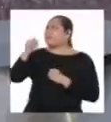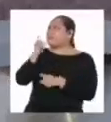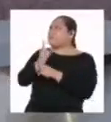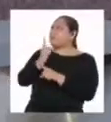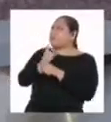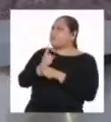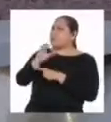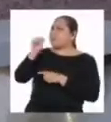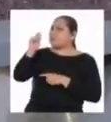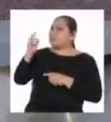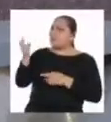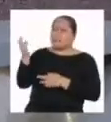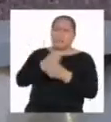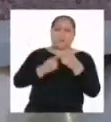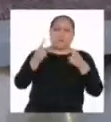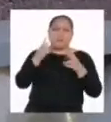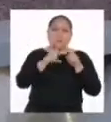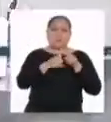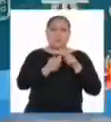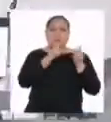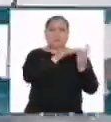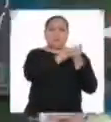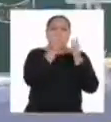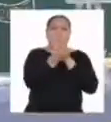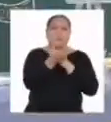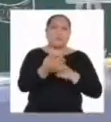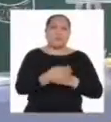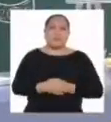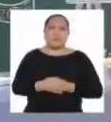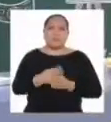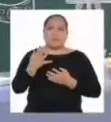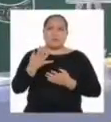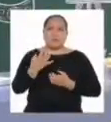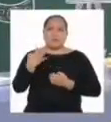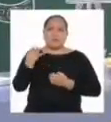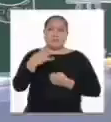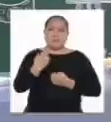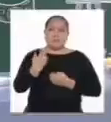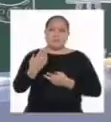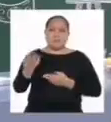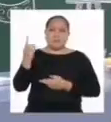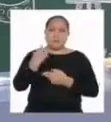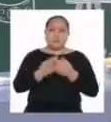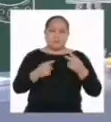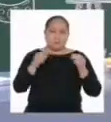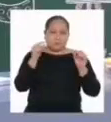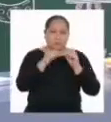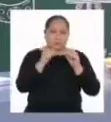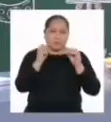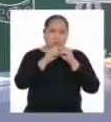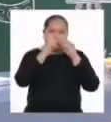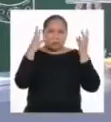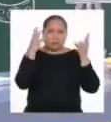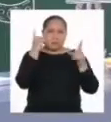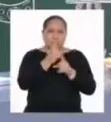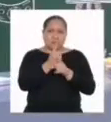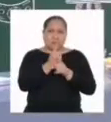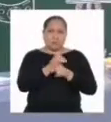razón, Atoj. Regresemos y empecemos el cambio. Quiero estar segura que he regresado en la fecha correcta.